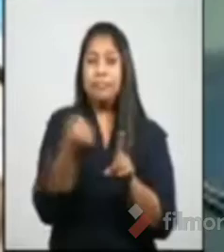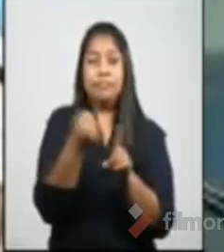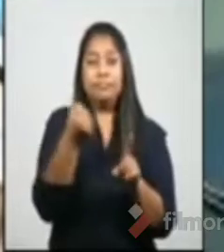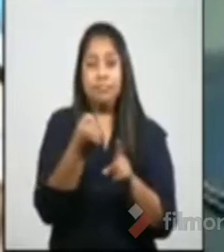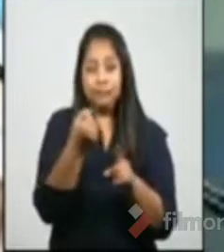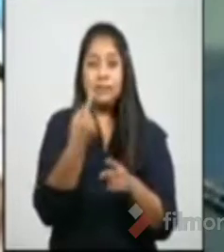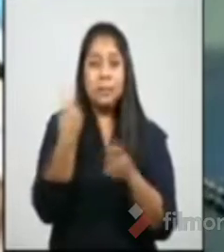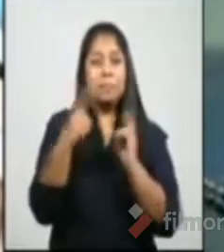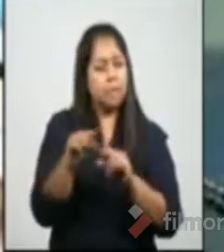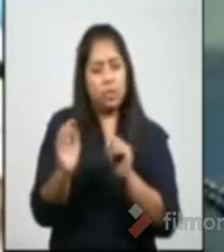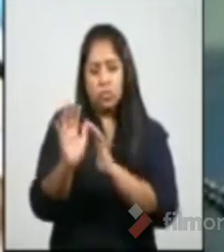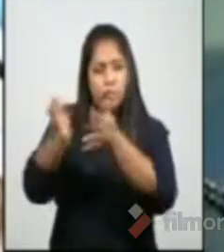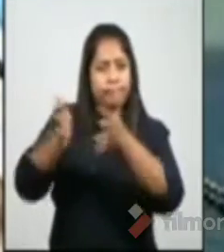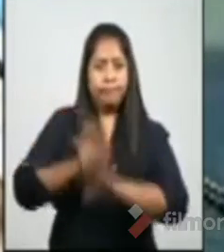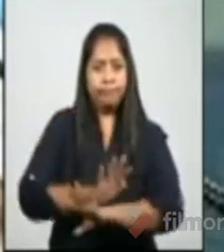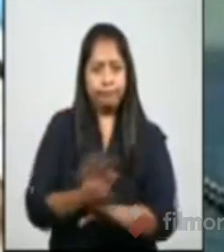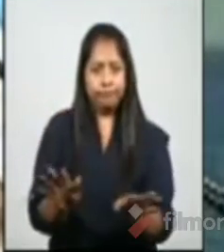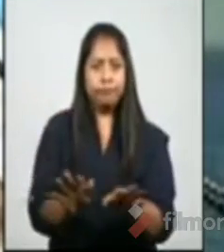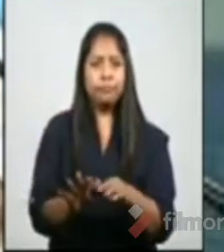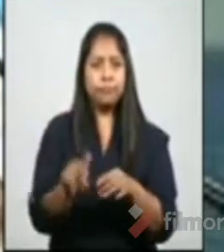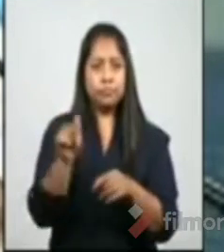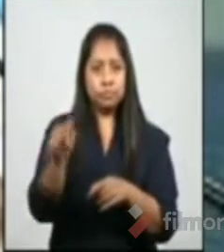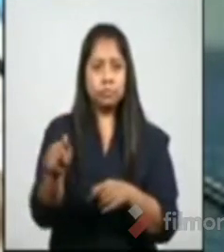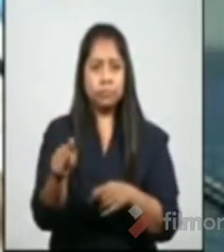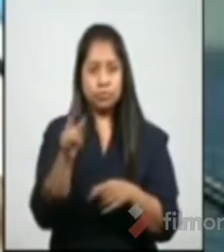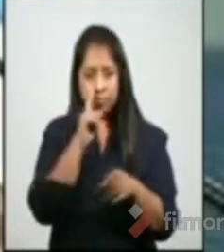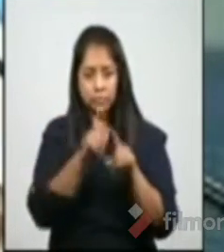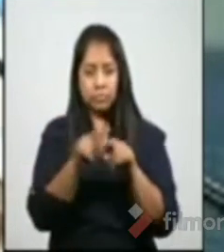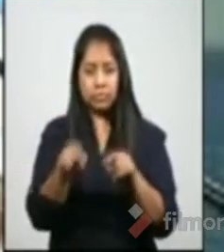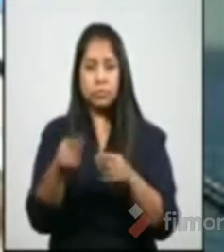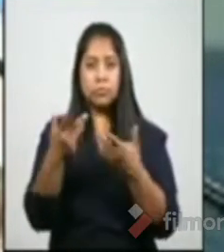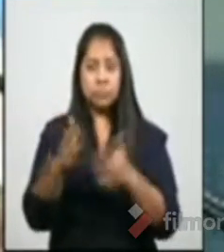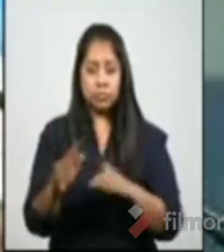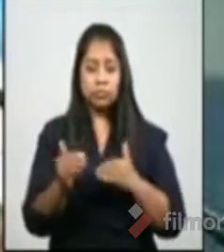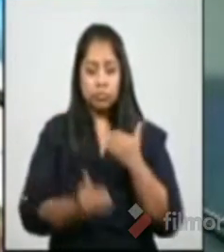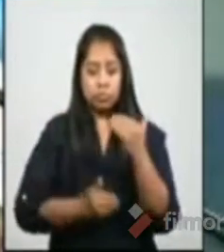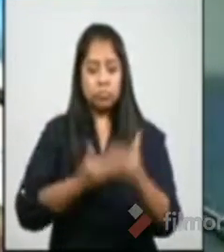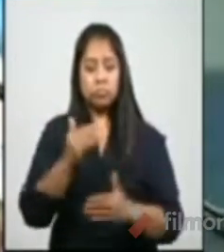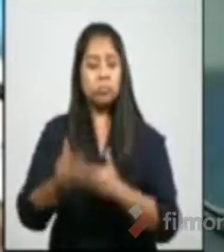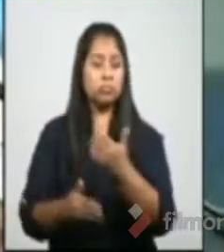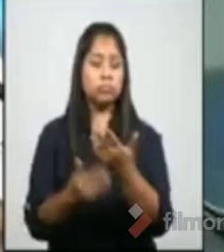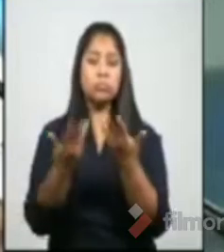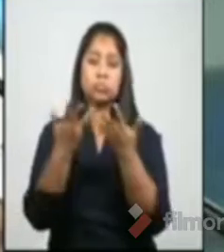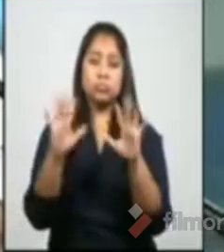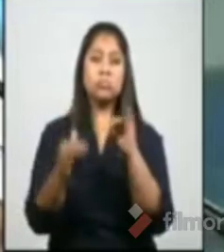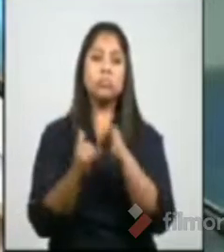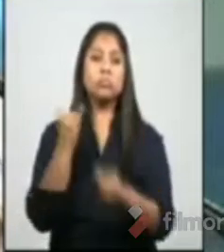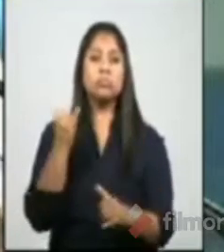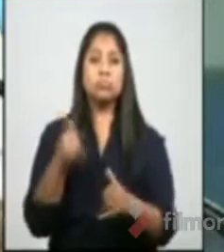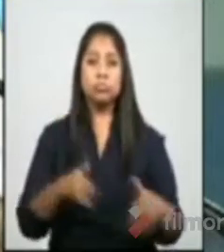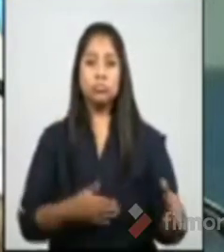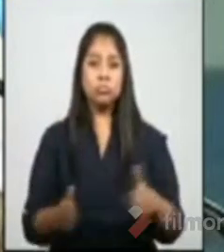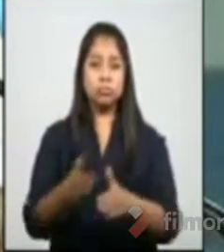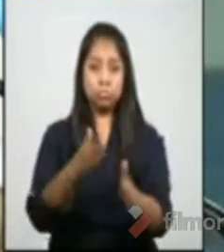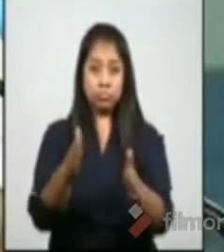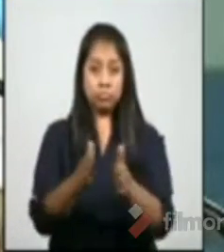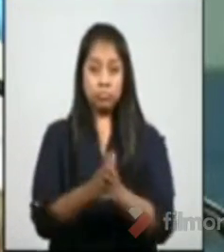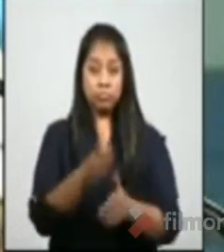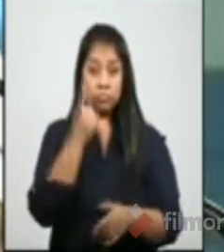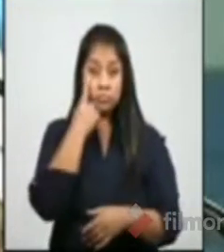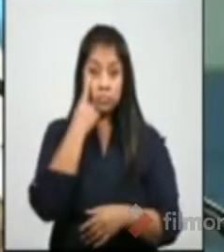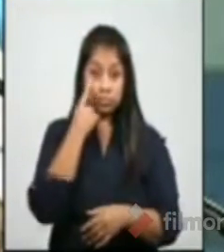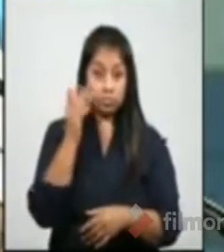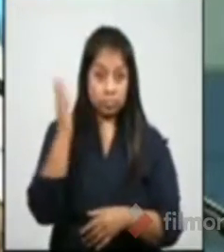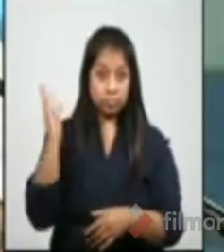estamos. Que eso nos llevó a concluir la carretera. Como se podrá dar